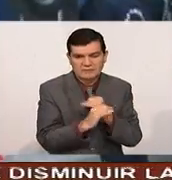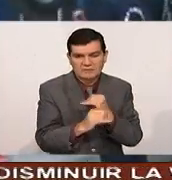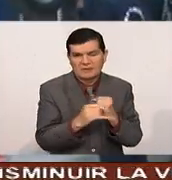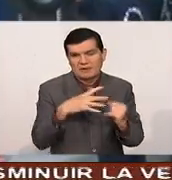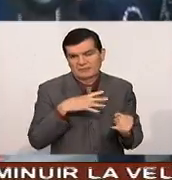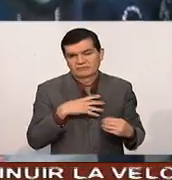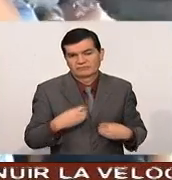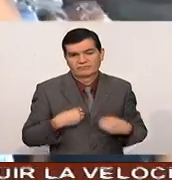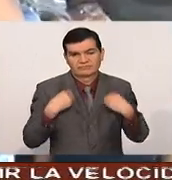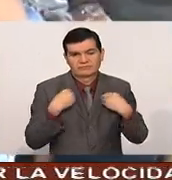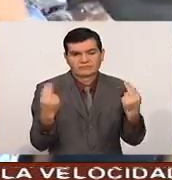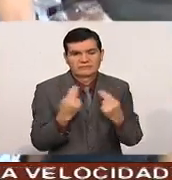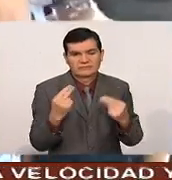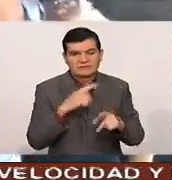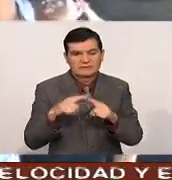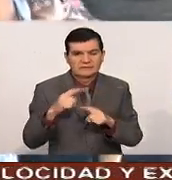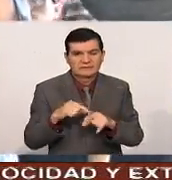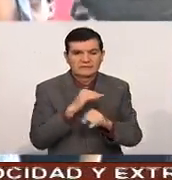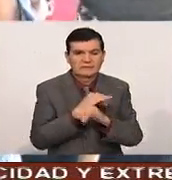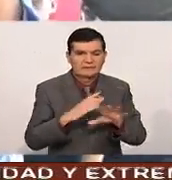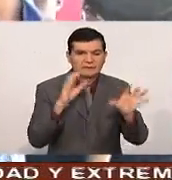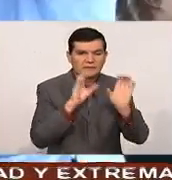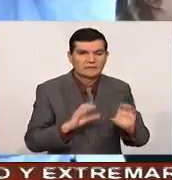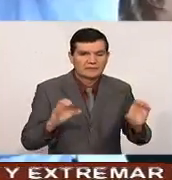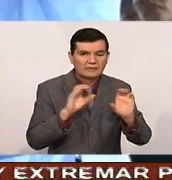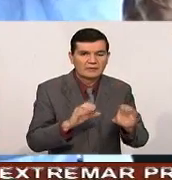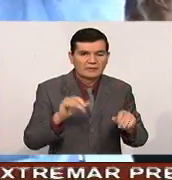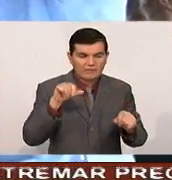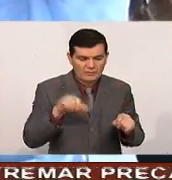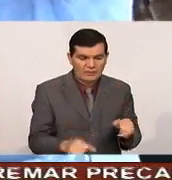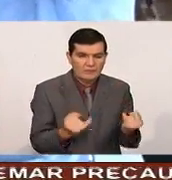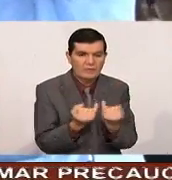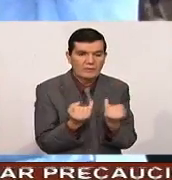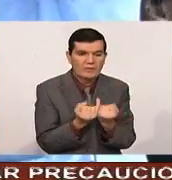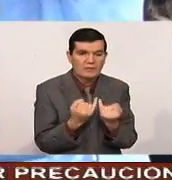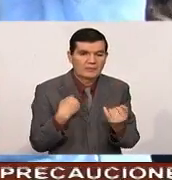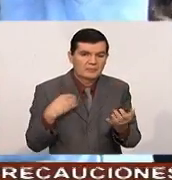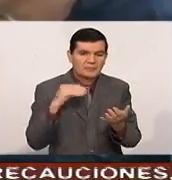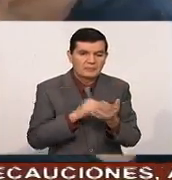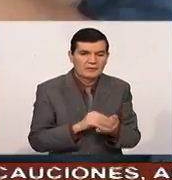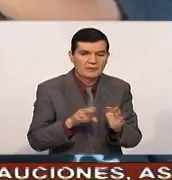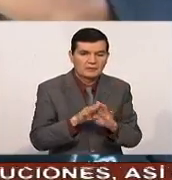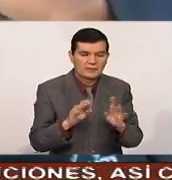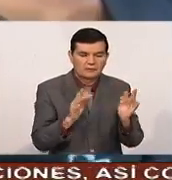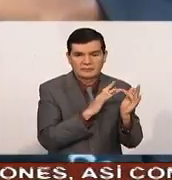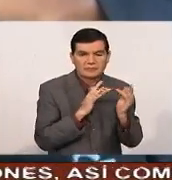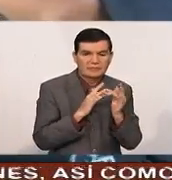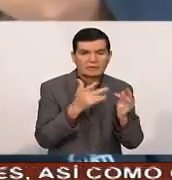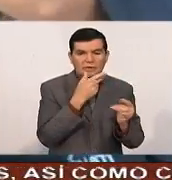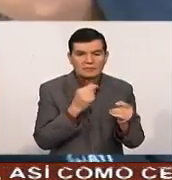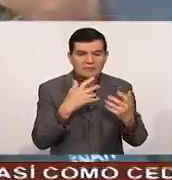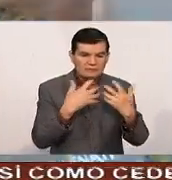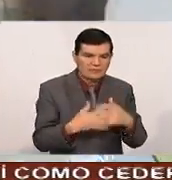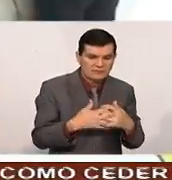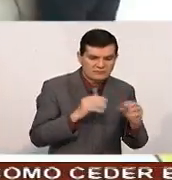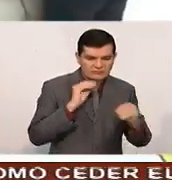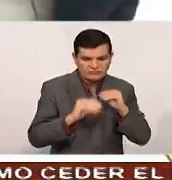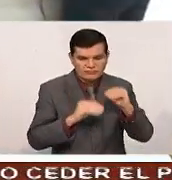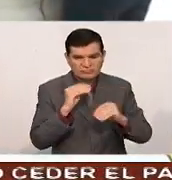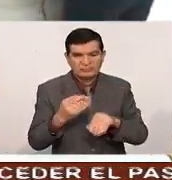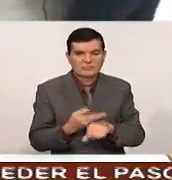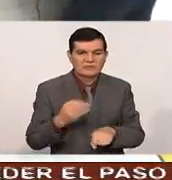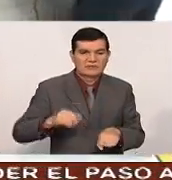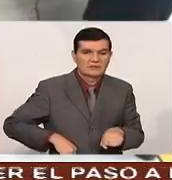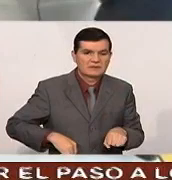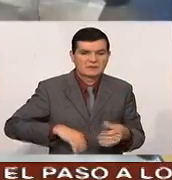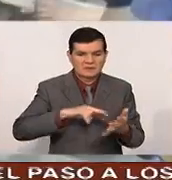entonces tecnologías de información con sistemas computacionales. Hoy también el tema gráfico, el tema de la interacción hombre-máquina. Tenemos una carrera muy